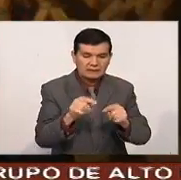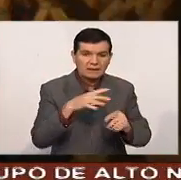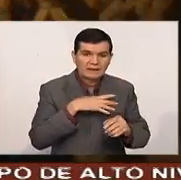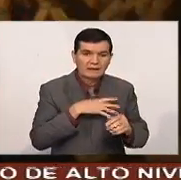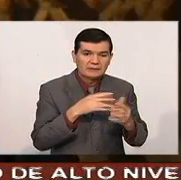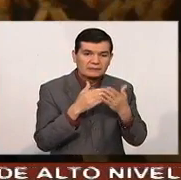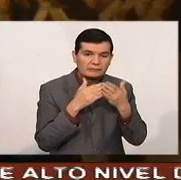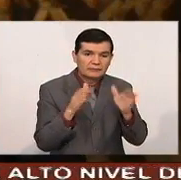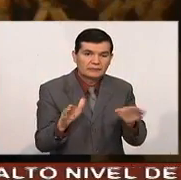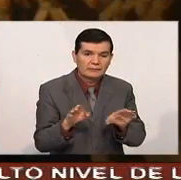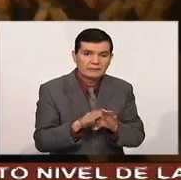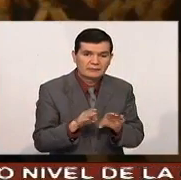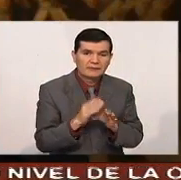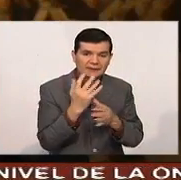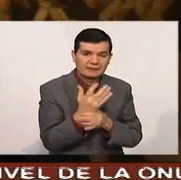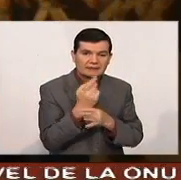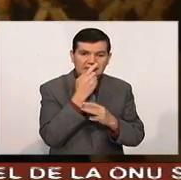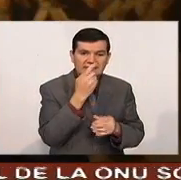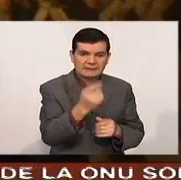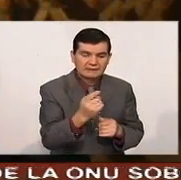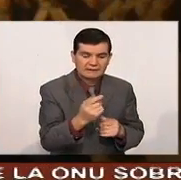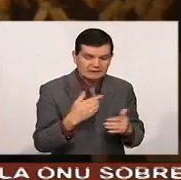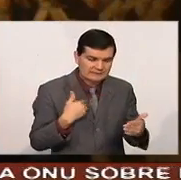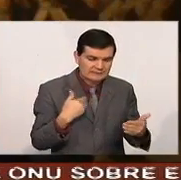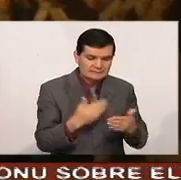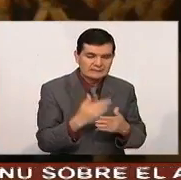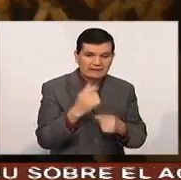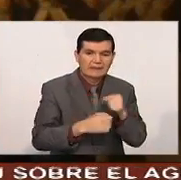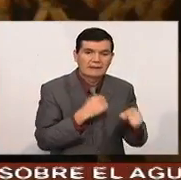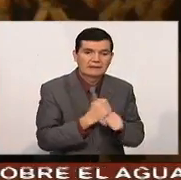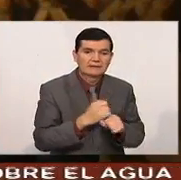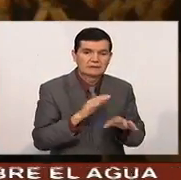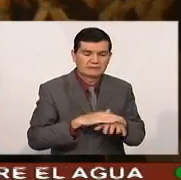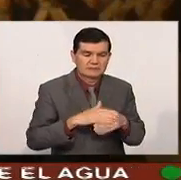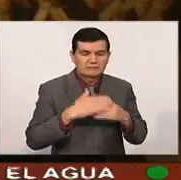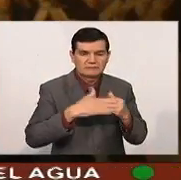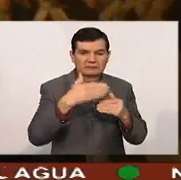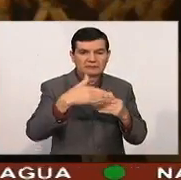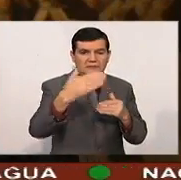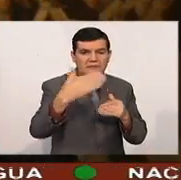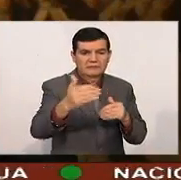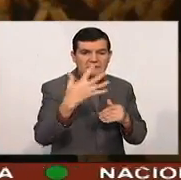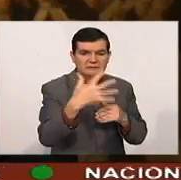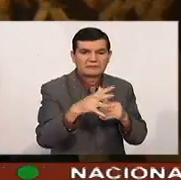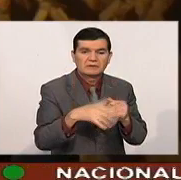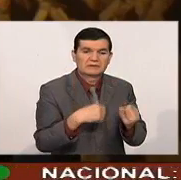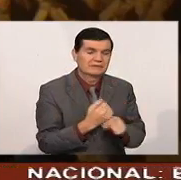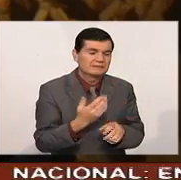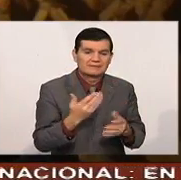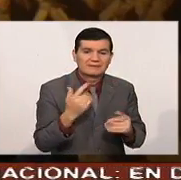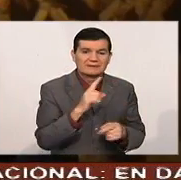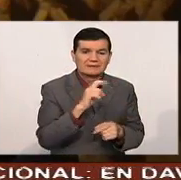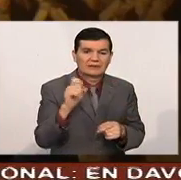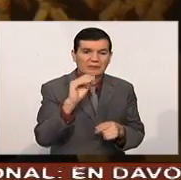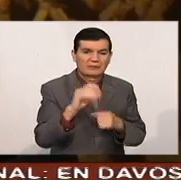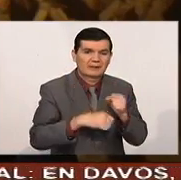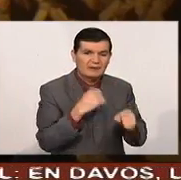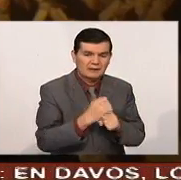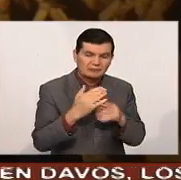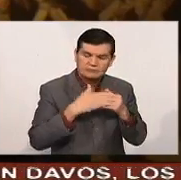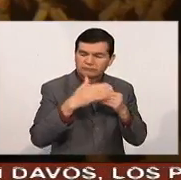van a extenderse, como decía, en este año, en el próximo, en el siguiente, en los 5, en los próximos 10, en los próximos 190